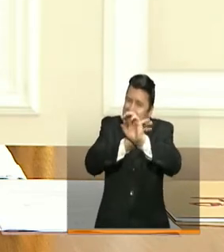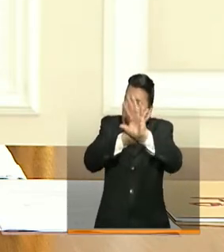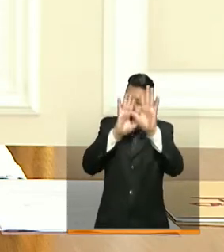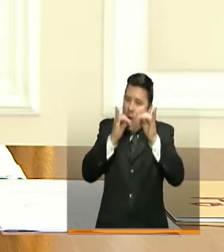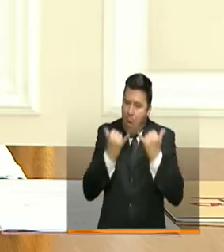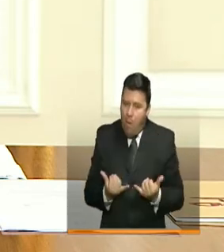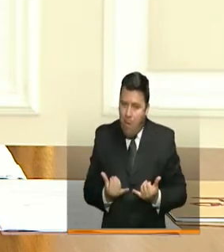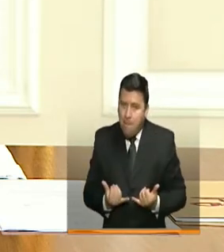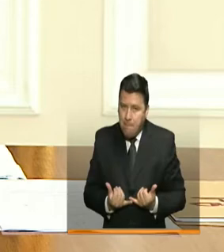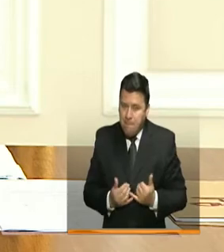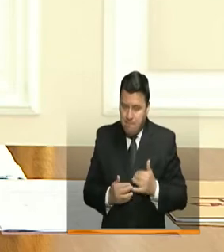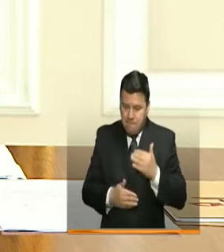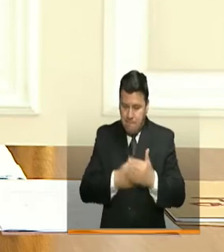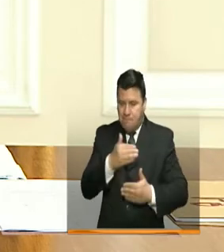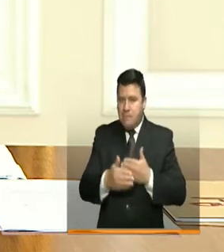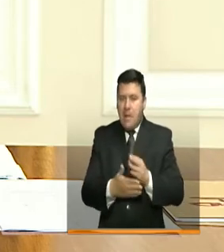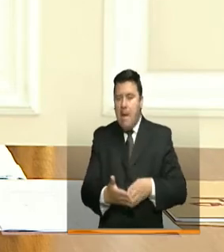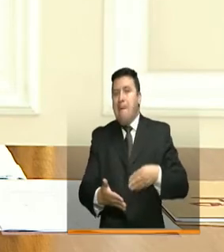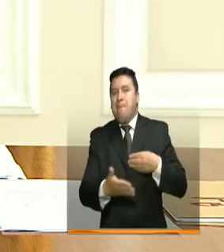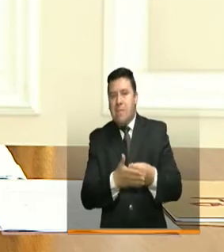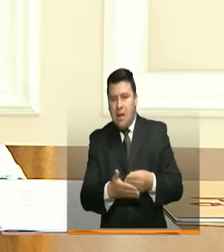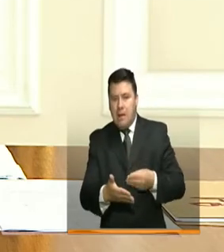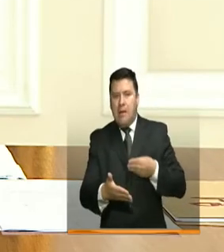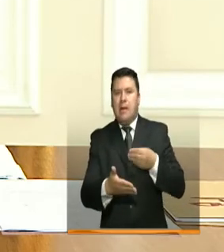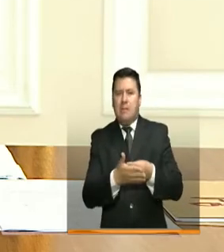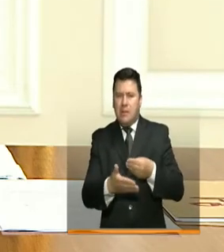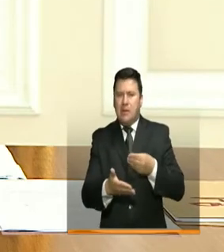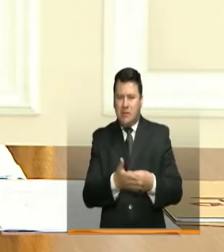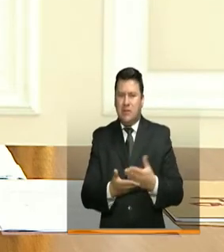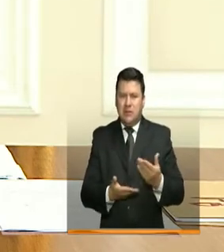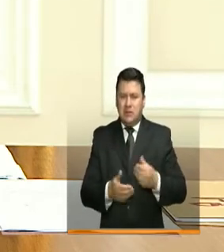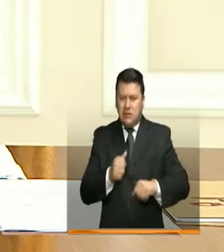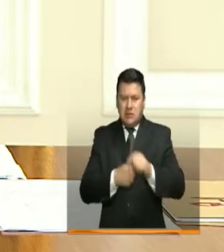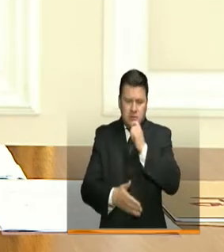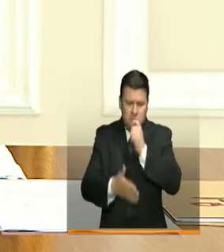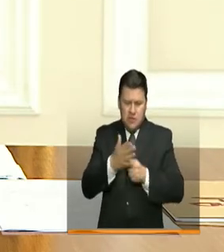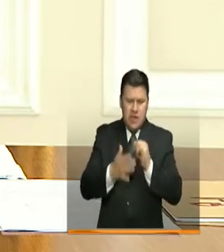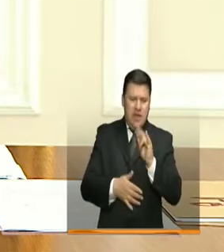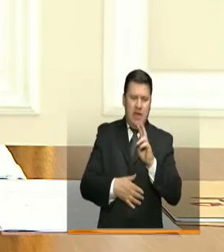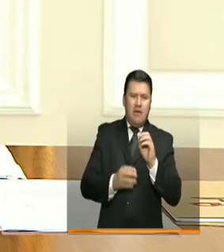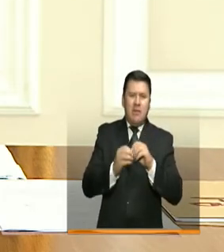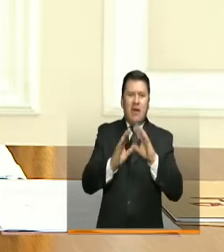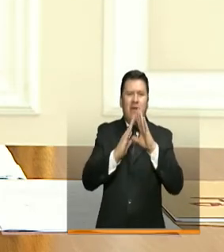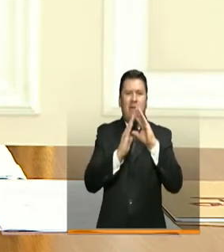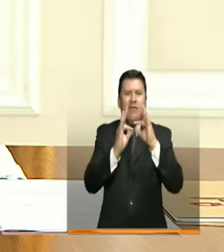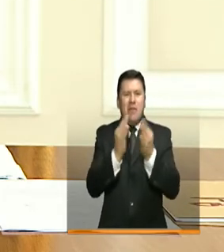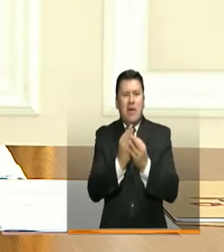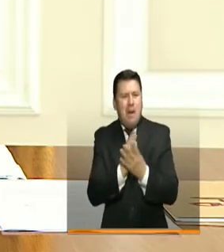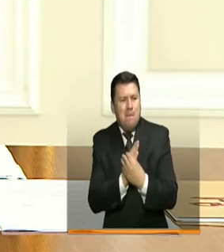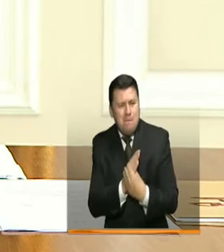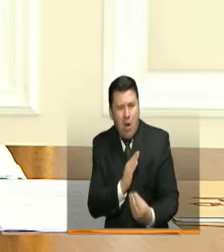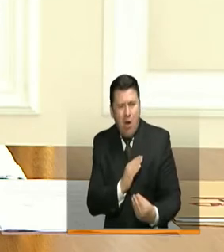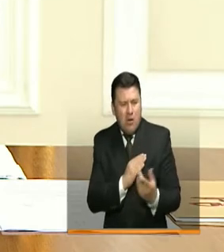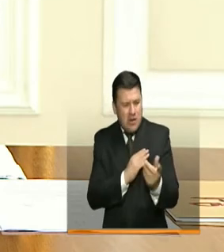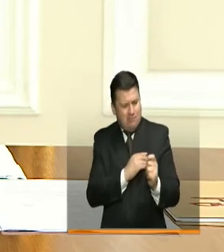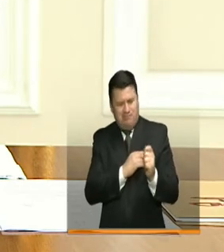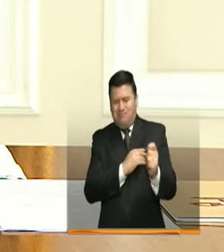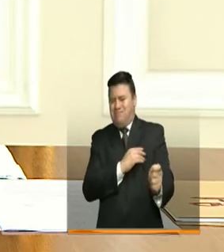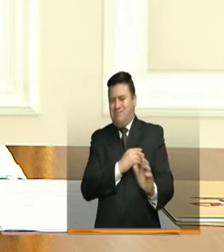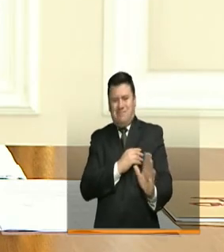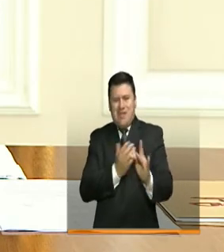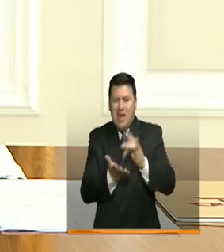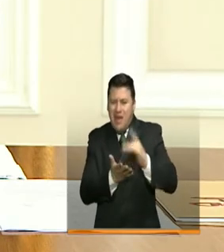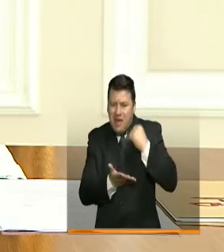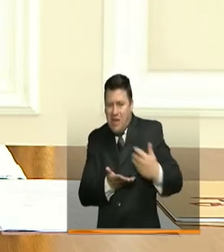ya avanzando en el pago de esa devolución del IVA a las familias más vulnerables y también mostrar de una